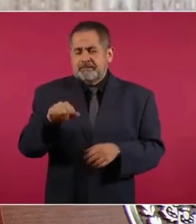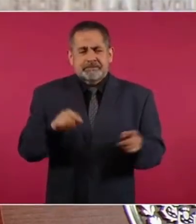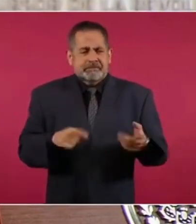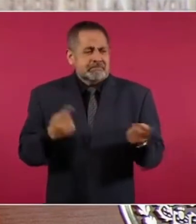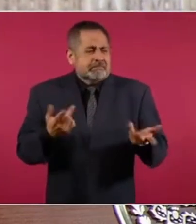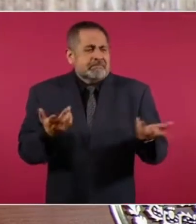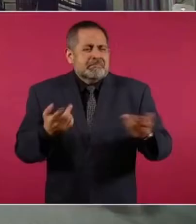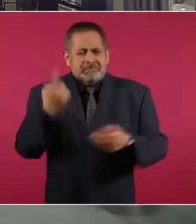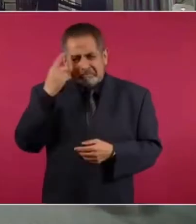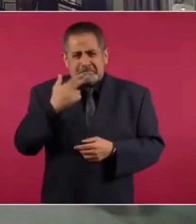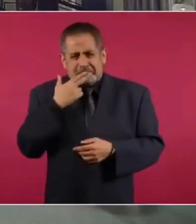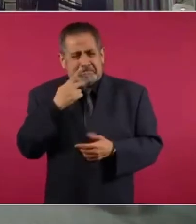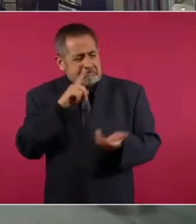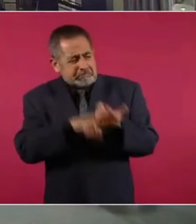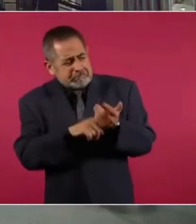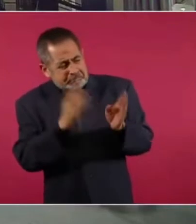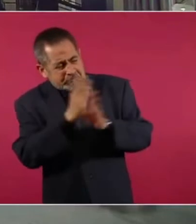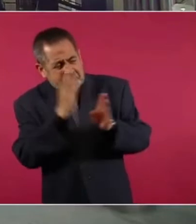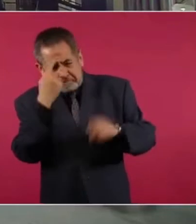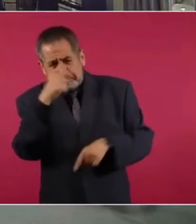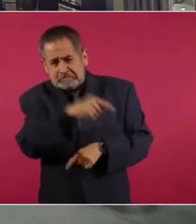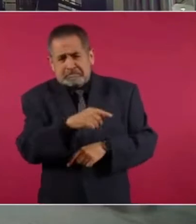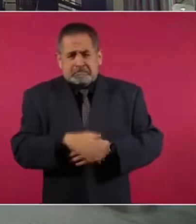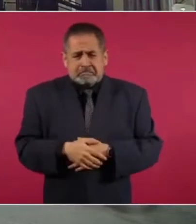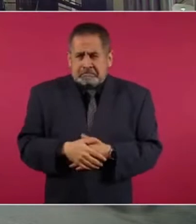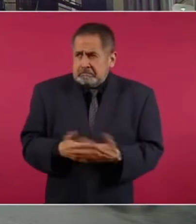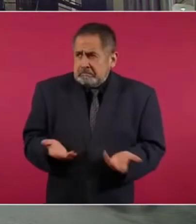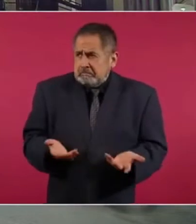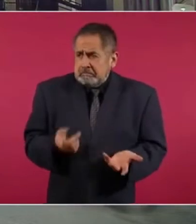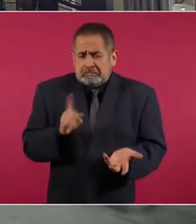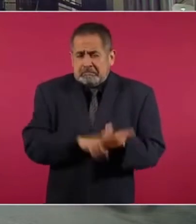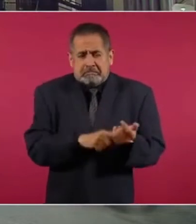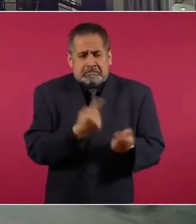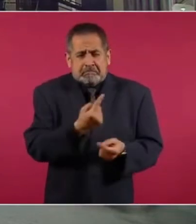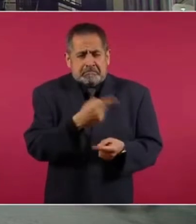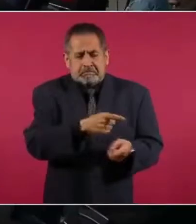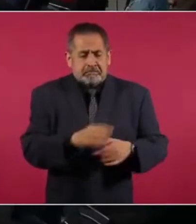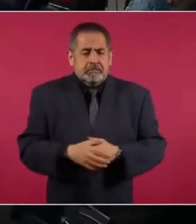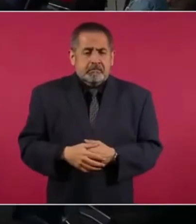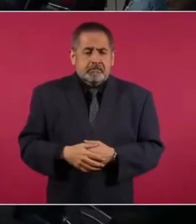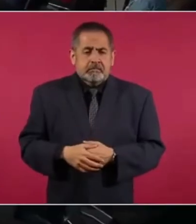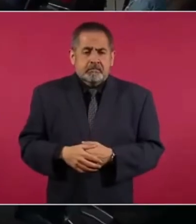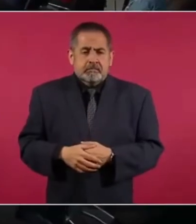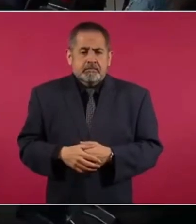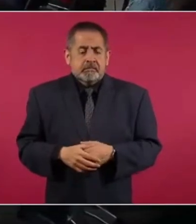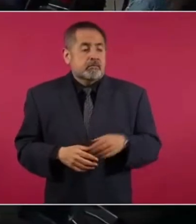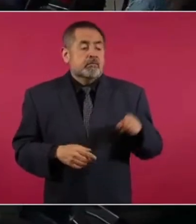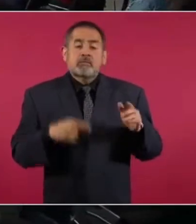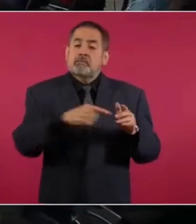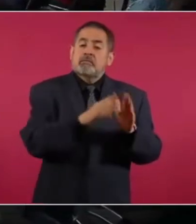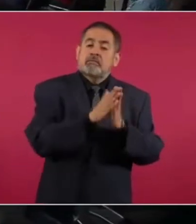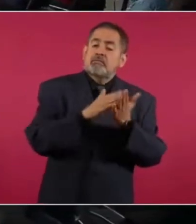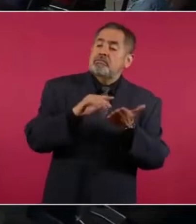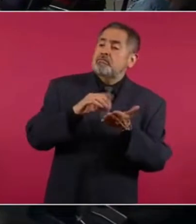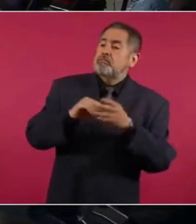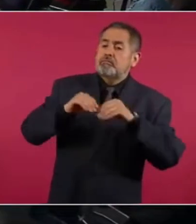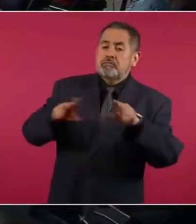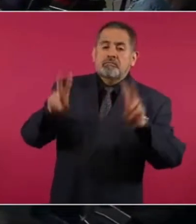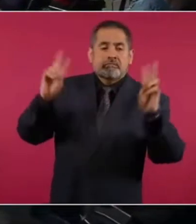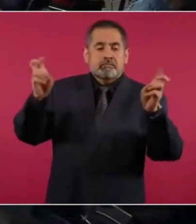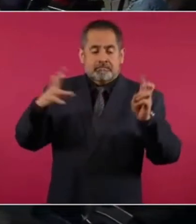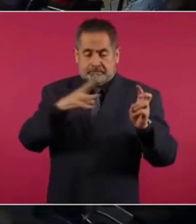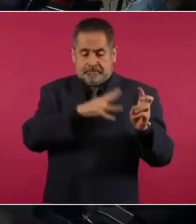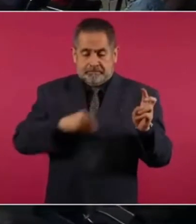¿qué caso tiene que yo lo Él publicó un libro llamado Hijo de la